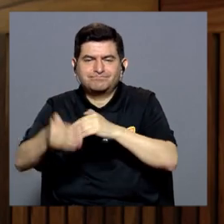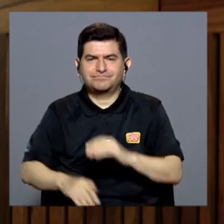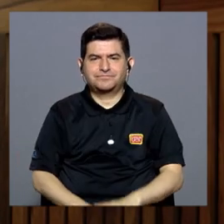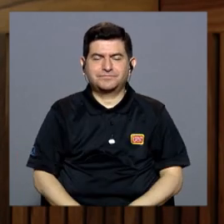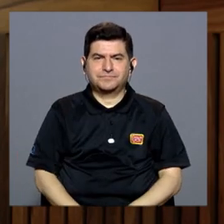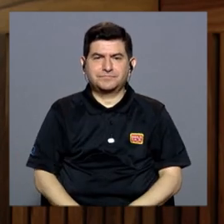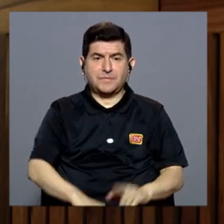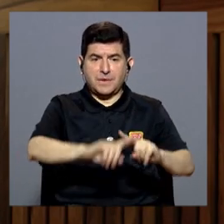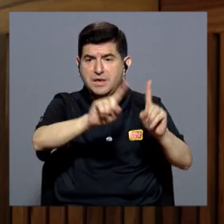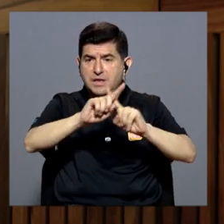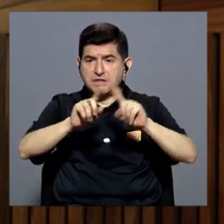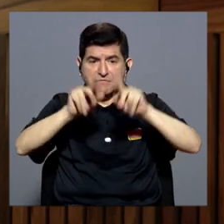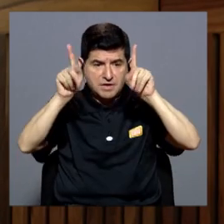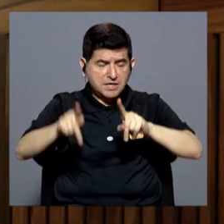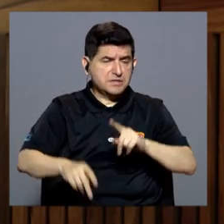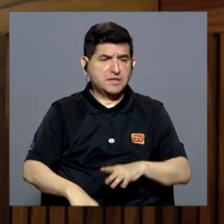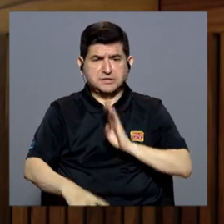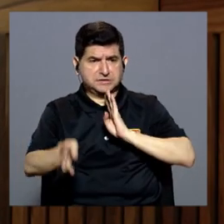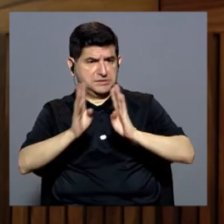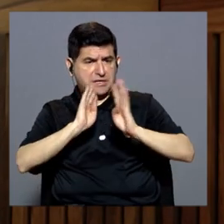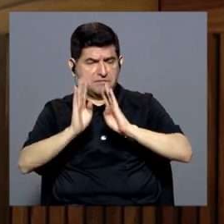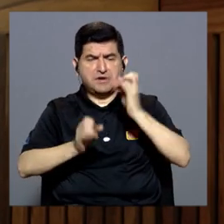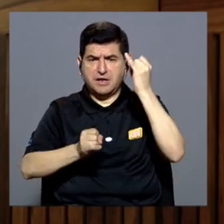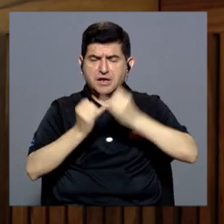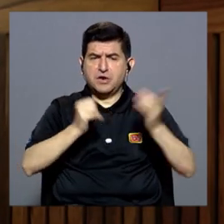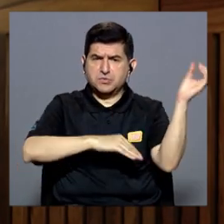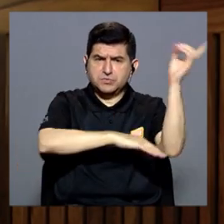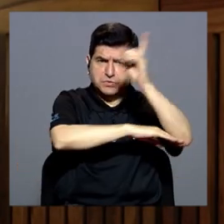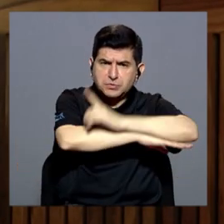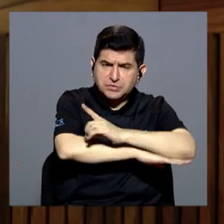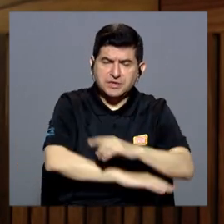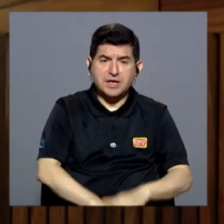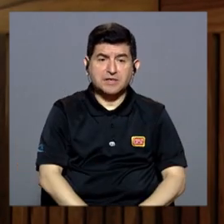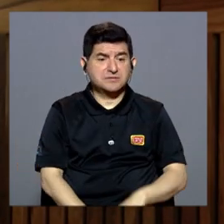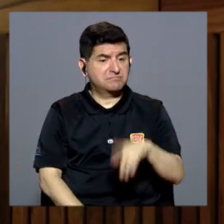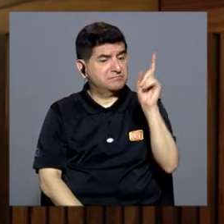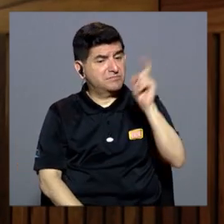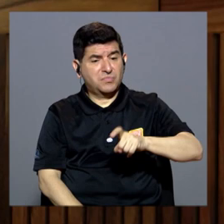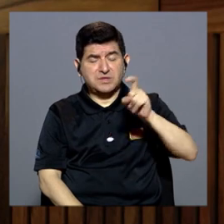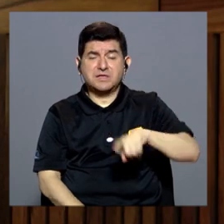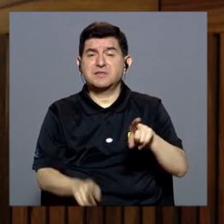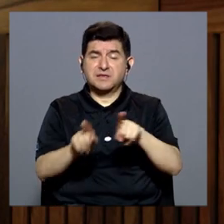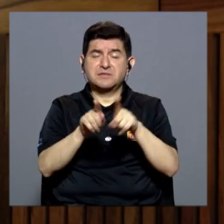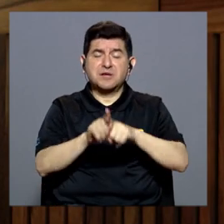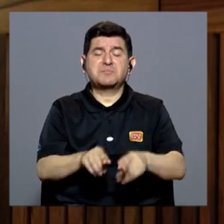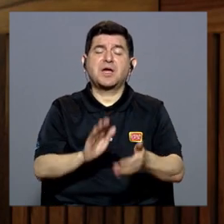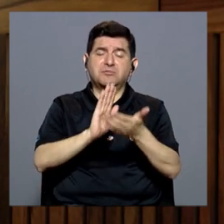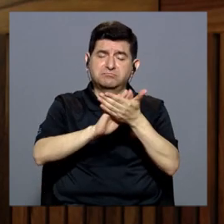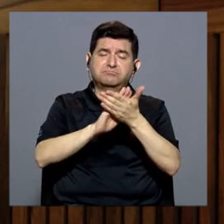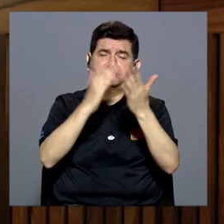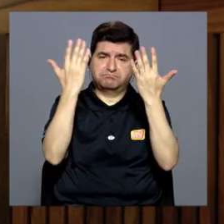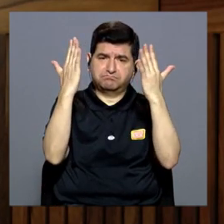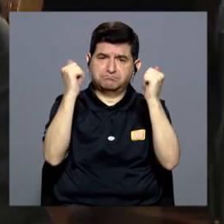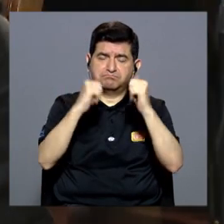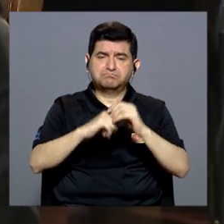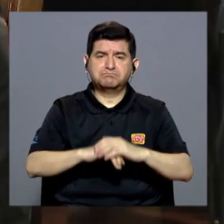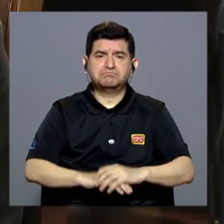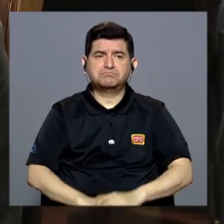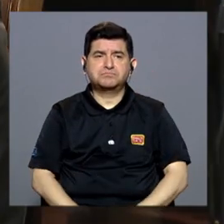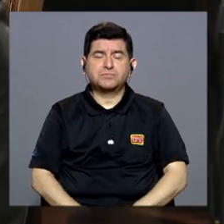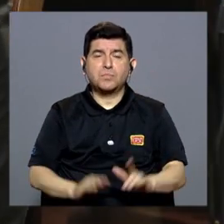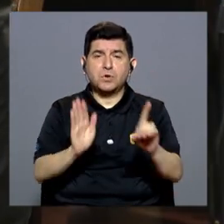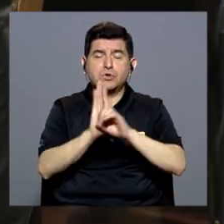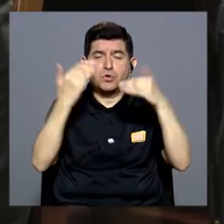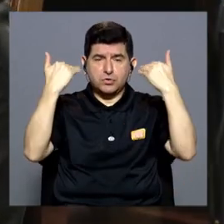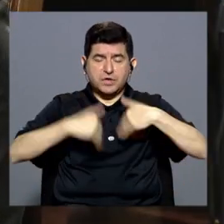las voces que hemos escuchado en los últimos días y tienen que ser aplaudidas. Pues los derechos